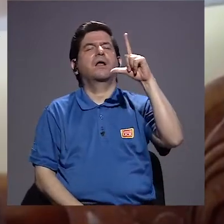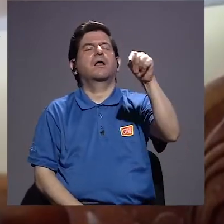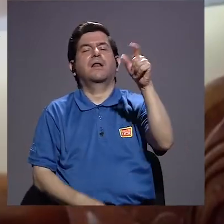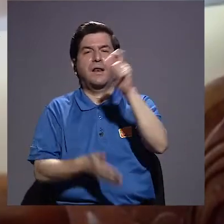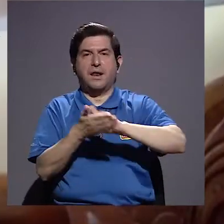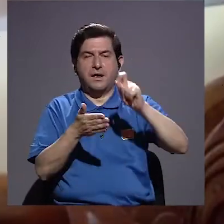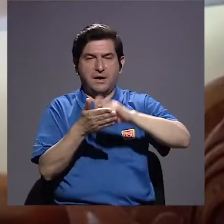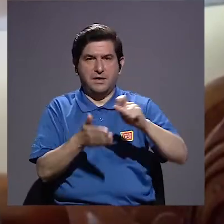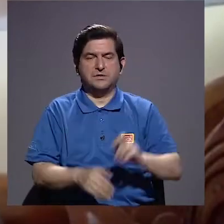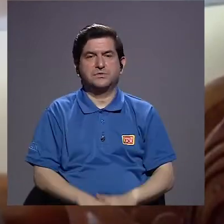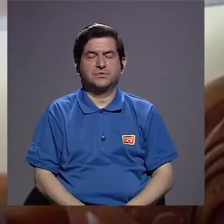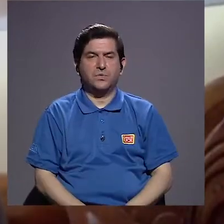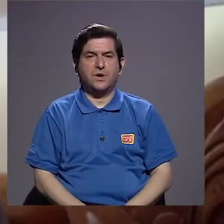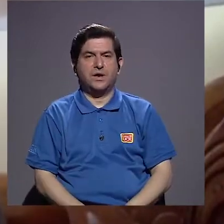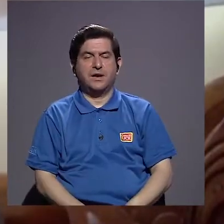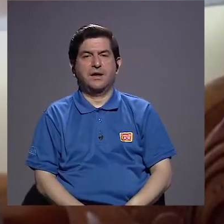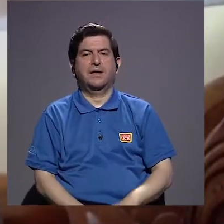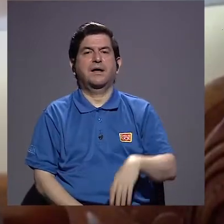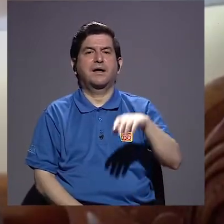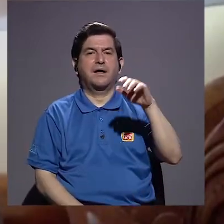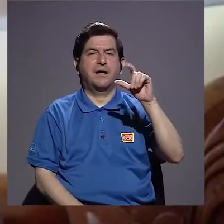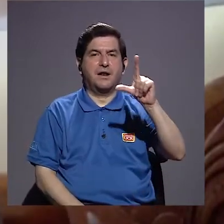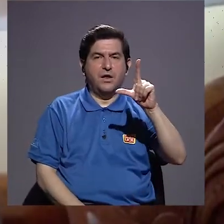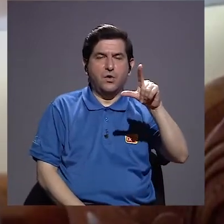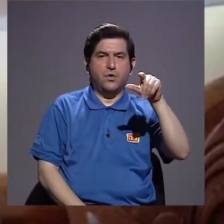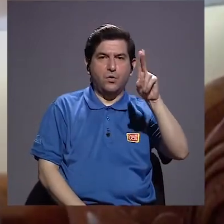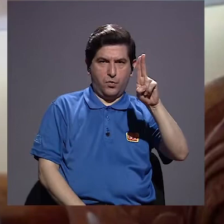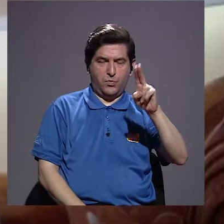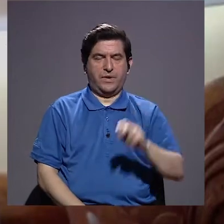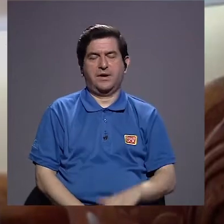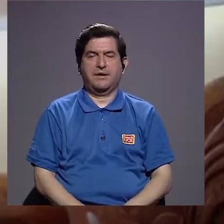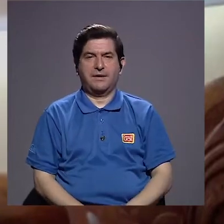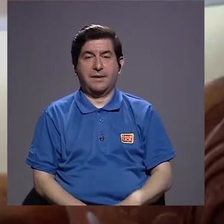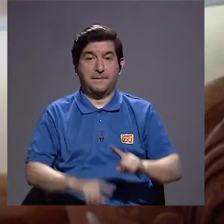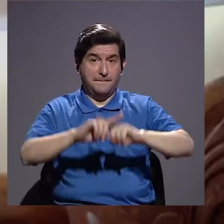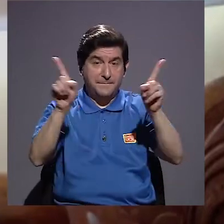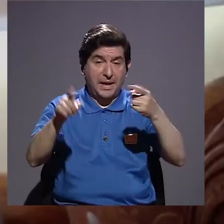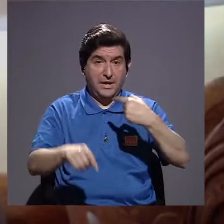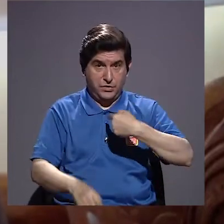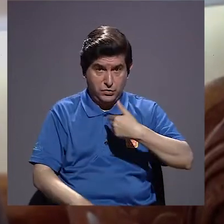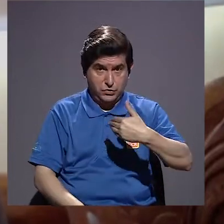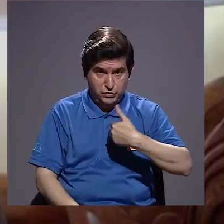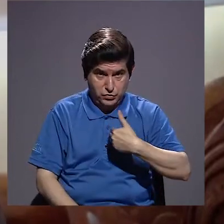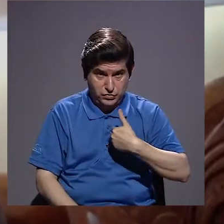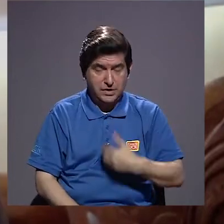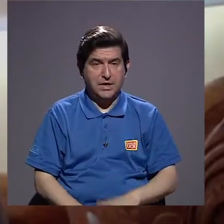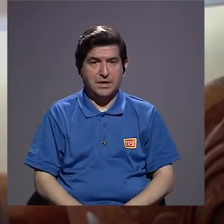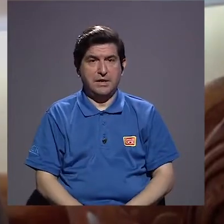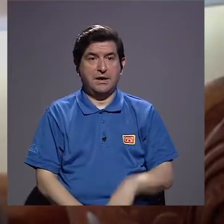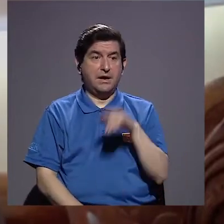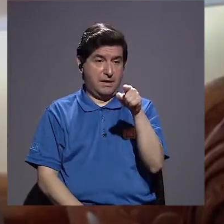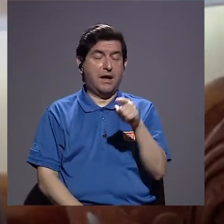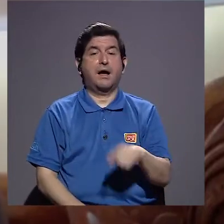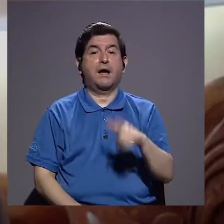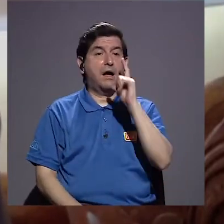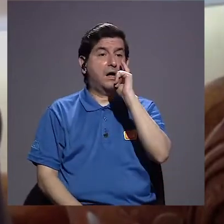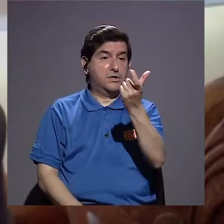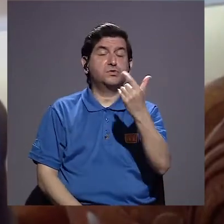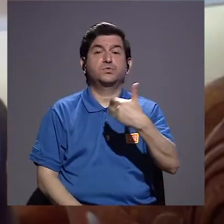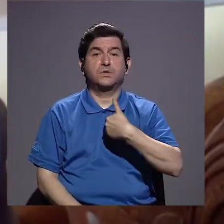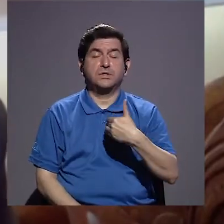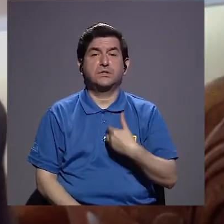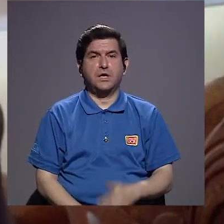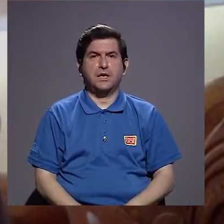como era la escuela de Urbina de Guevara de Punta Arenas, pero donde sin embargo tuve la enorme suerte